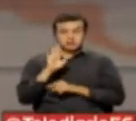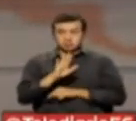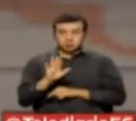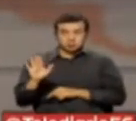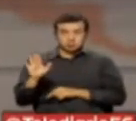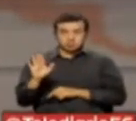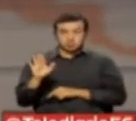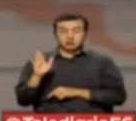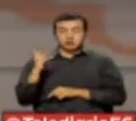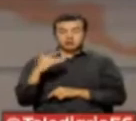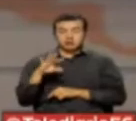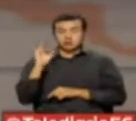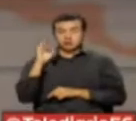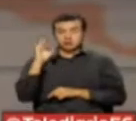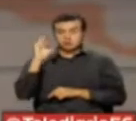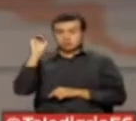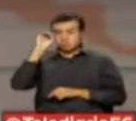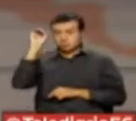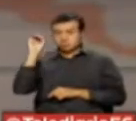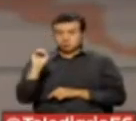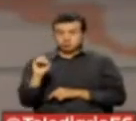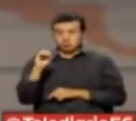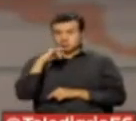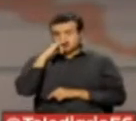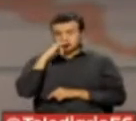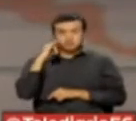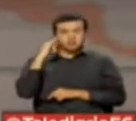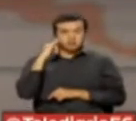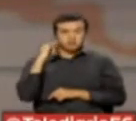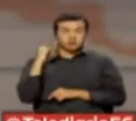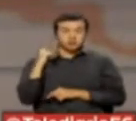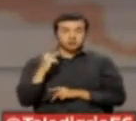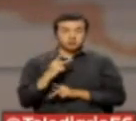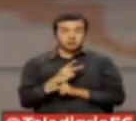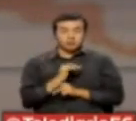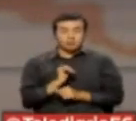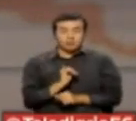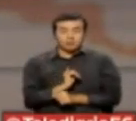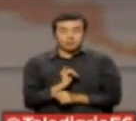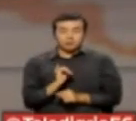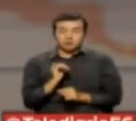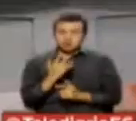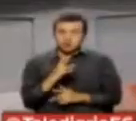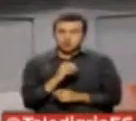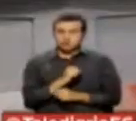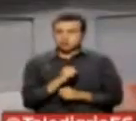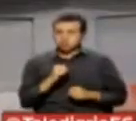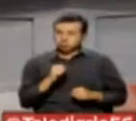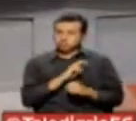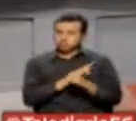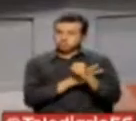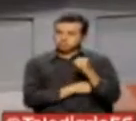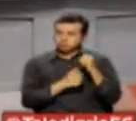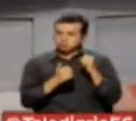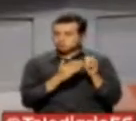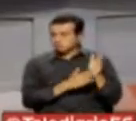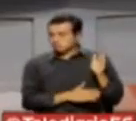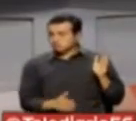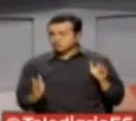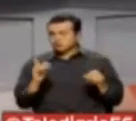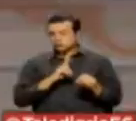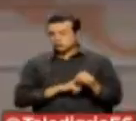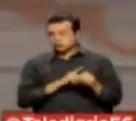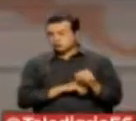bajar 19 puntos la desnutrición crónica el resultado de una política que se ha sostenido durante cuánto tiempo